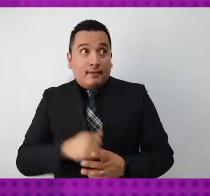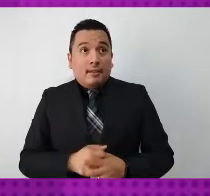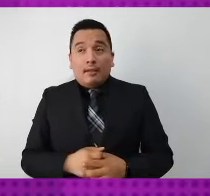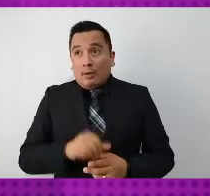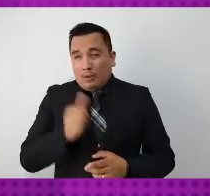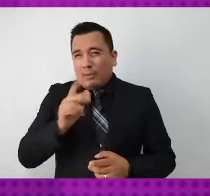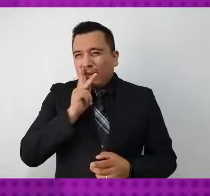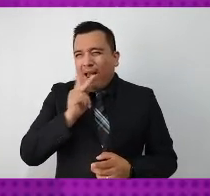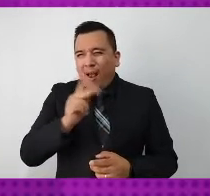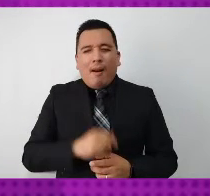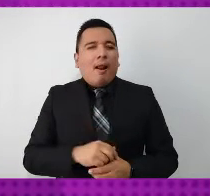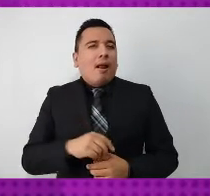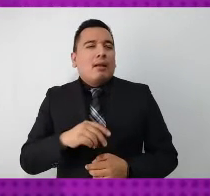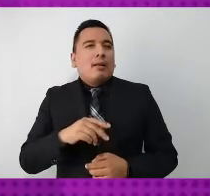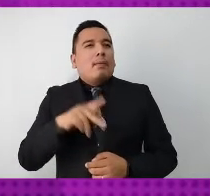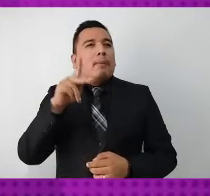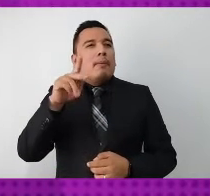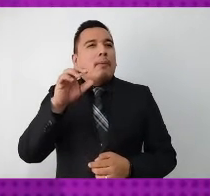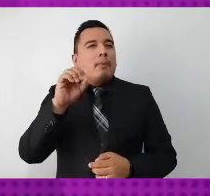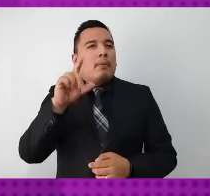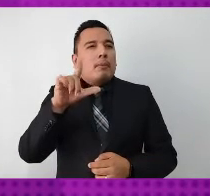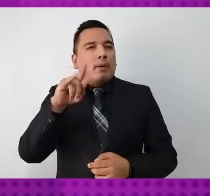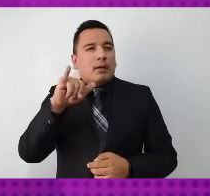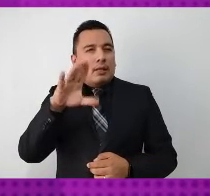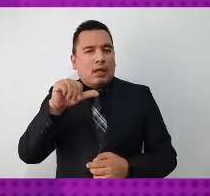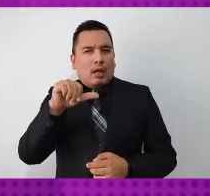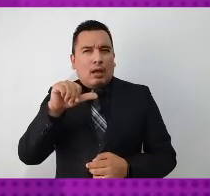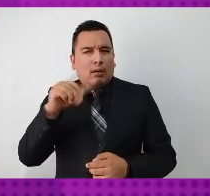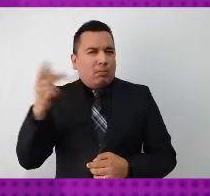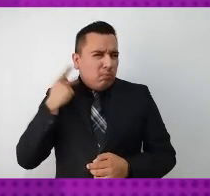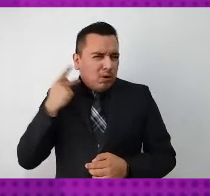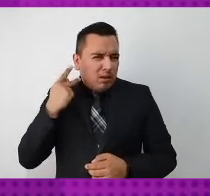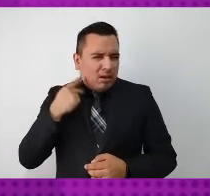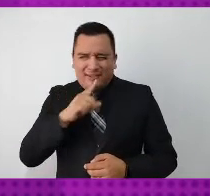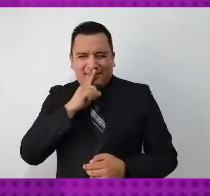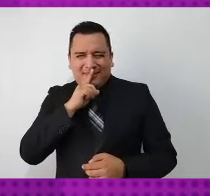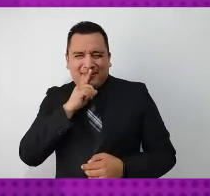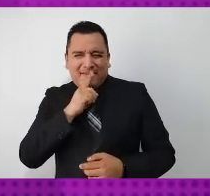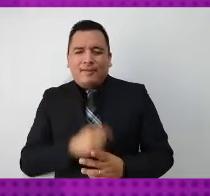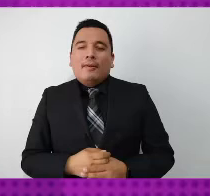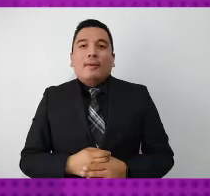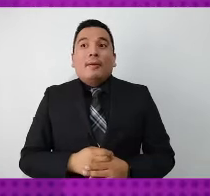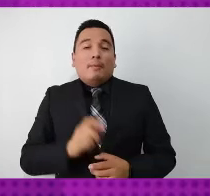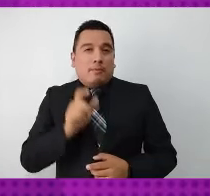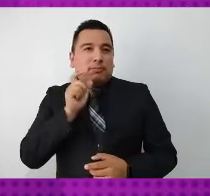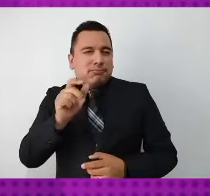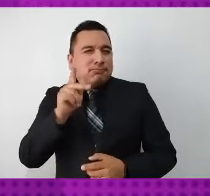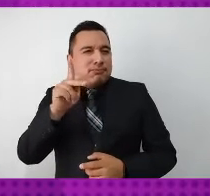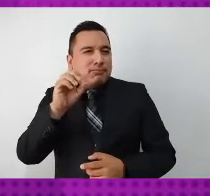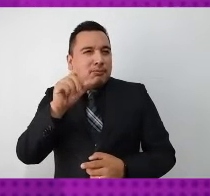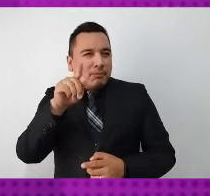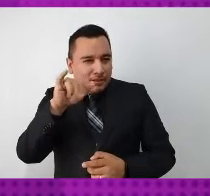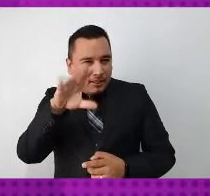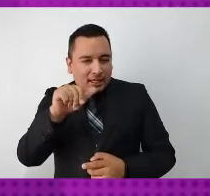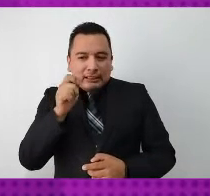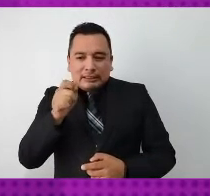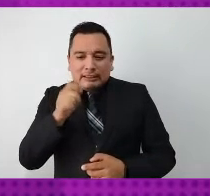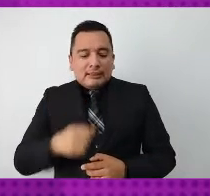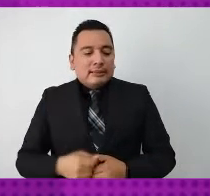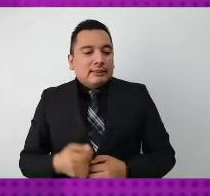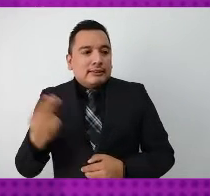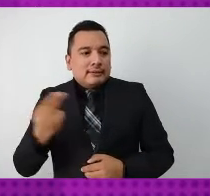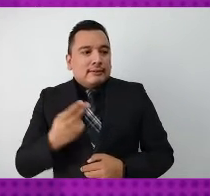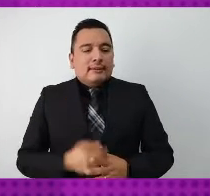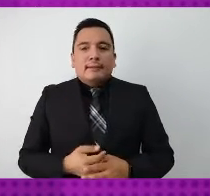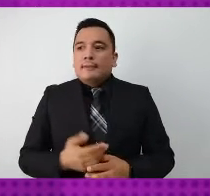es la política como como como la naturaleza de la palabra que es busca el bienestar común entonces